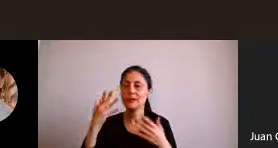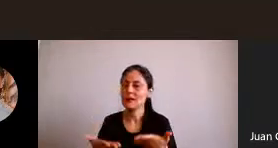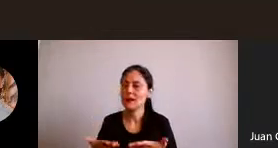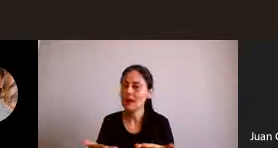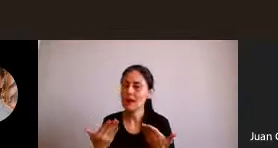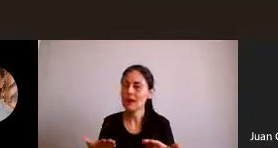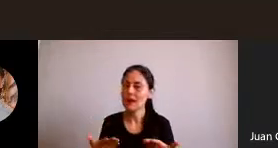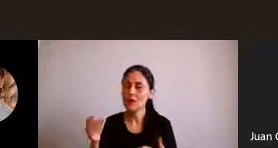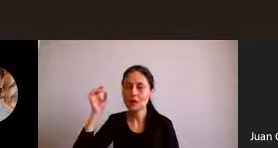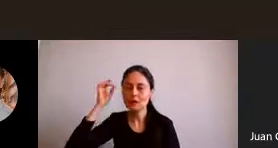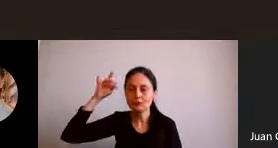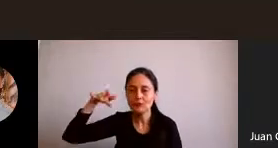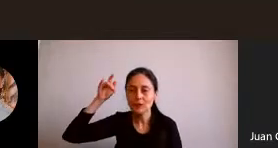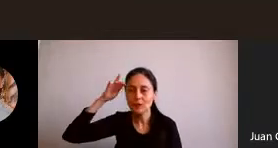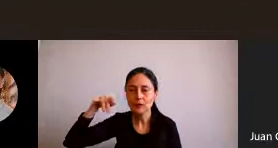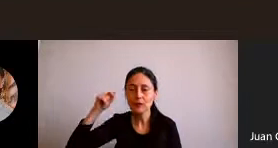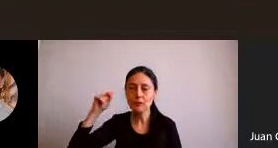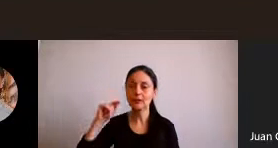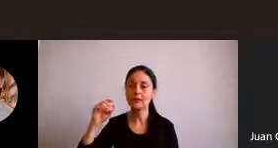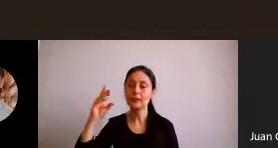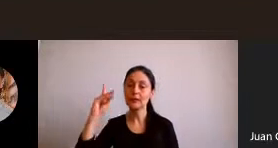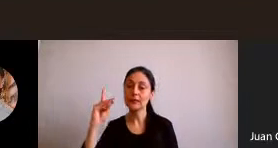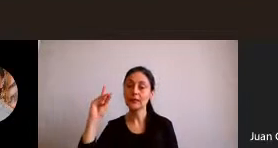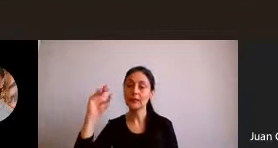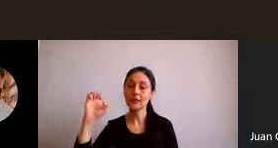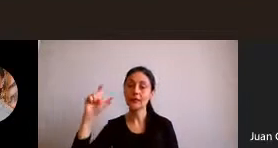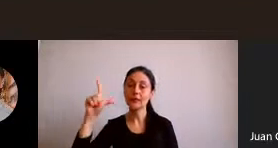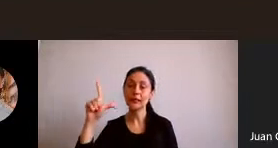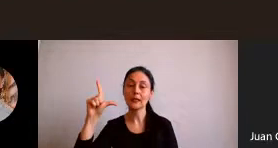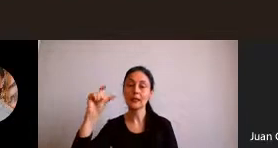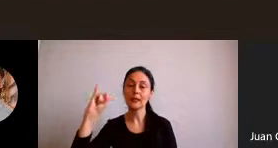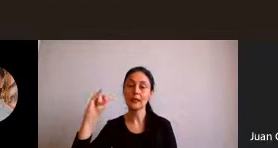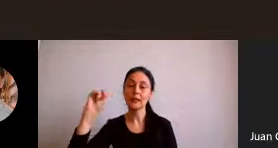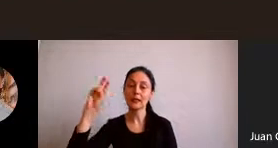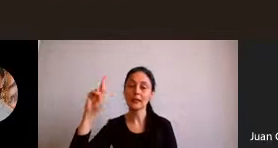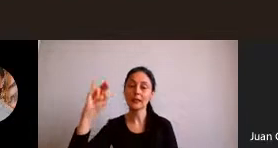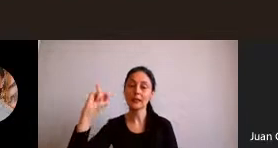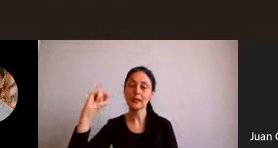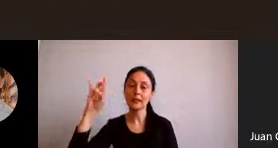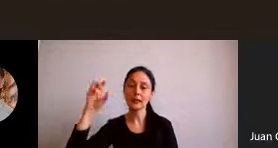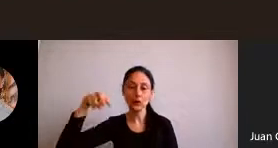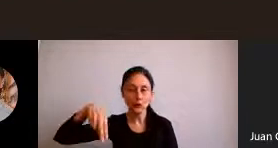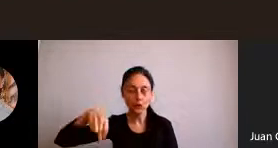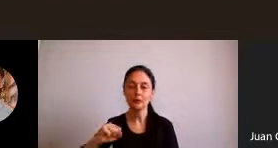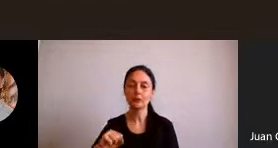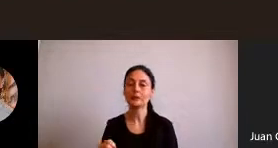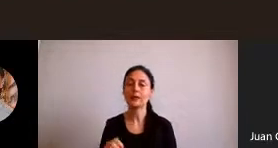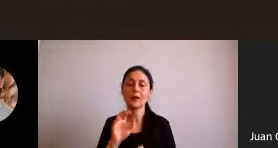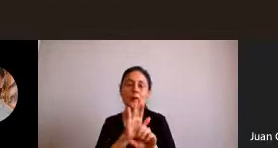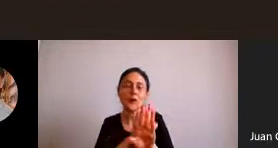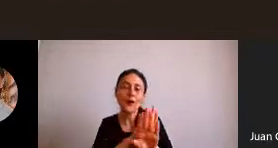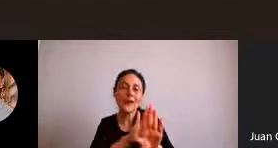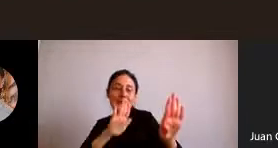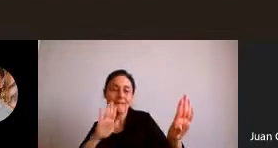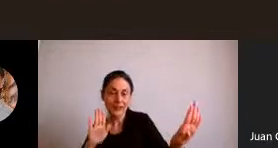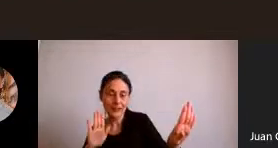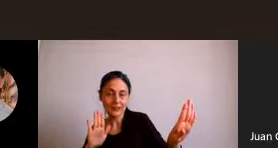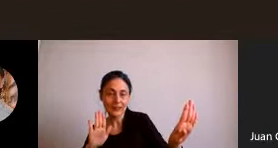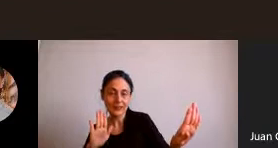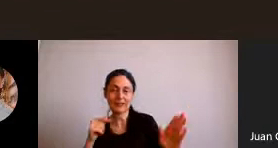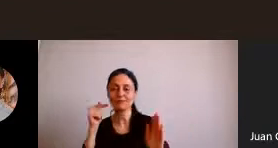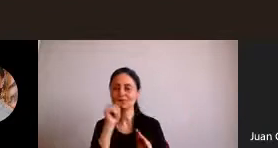más conocida, que es del delirium. Entonces se trata de prevenir esta complicación. Y aquí, por ejemplo, yo muestro un trabajo virtuoso de lo que han hecho